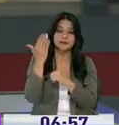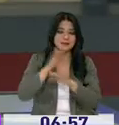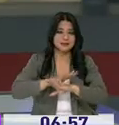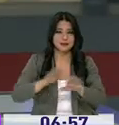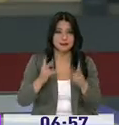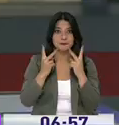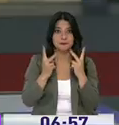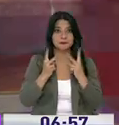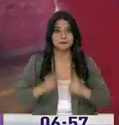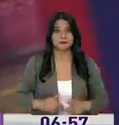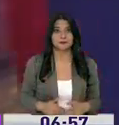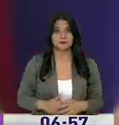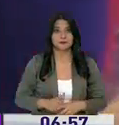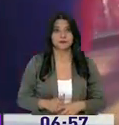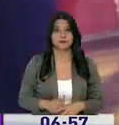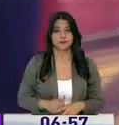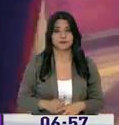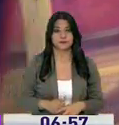Veamos.